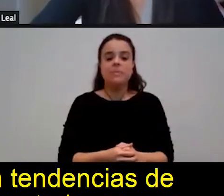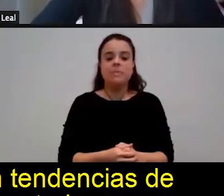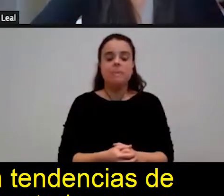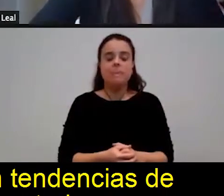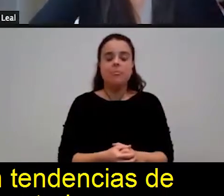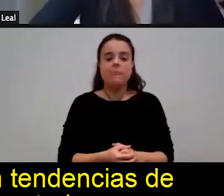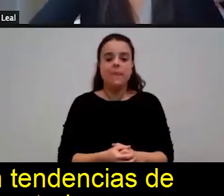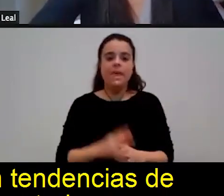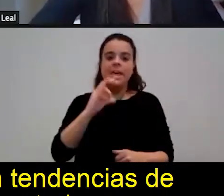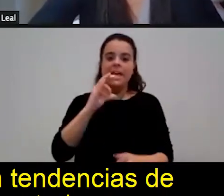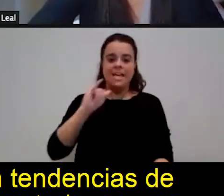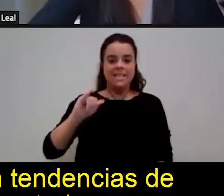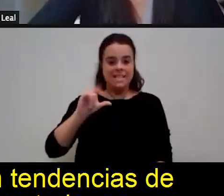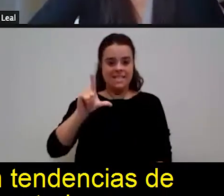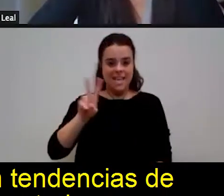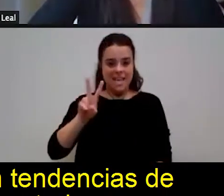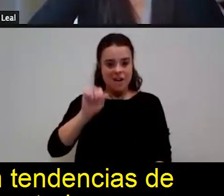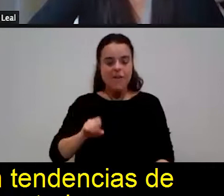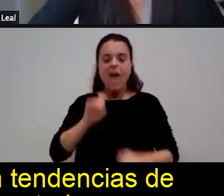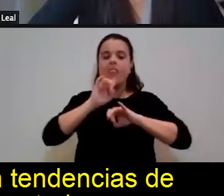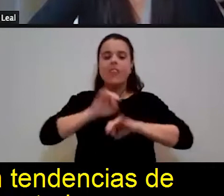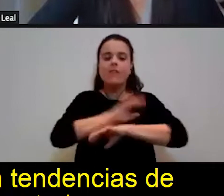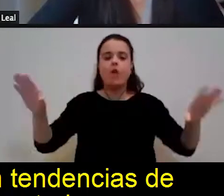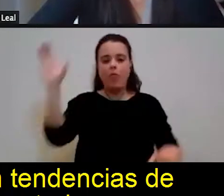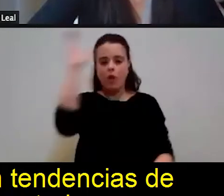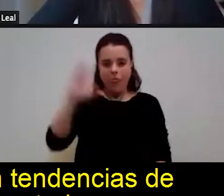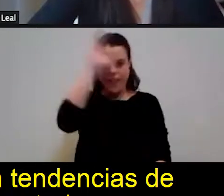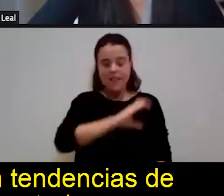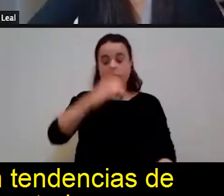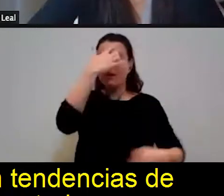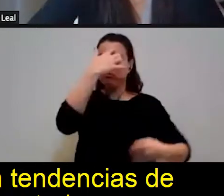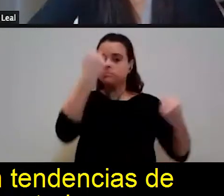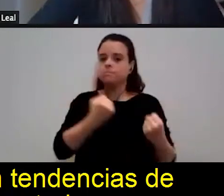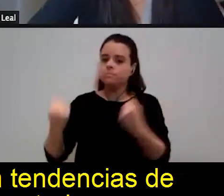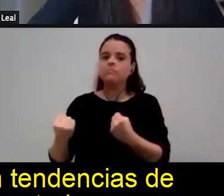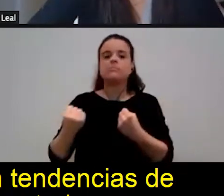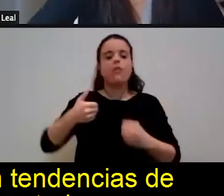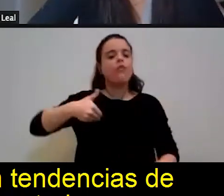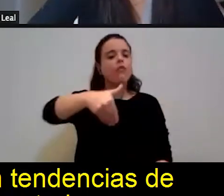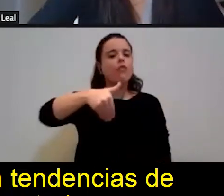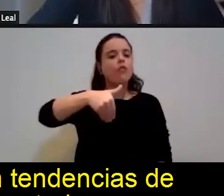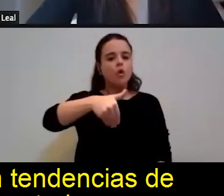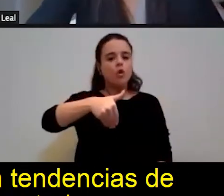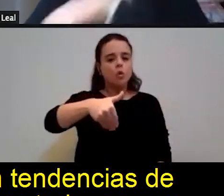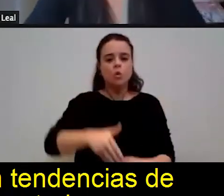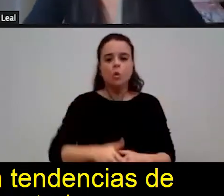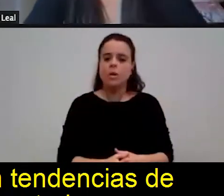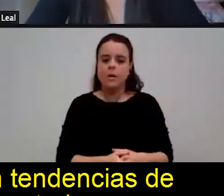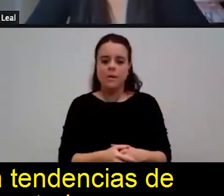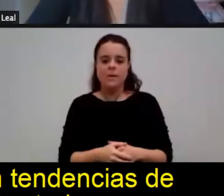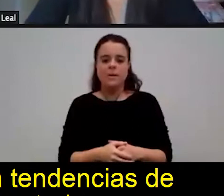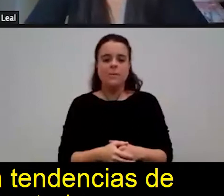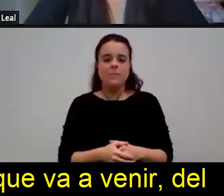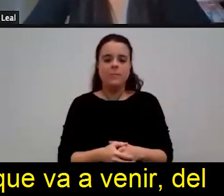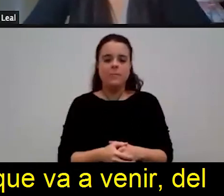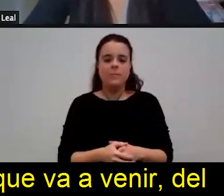de ello. Silvia es divulgadora científica, es experta en tendencias del futuro, es una comunicadora espectacular y